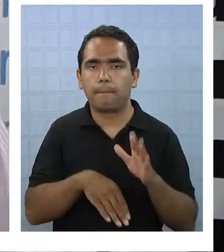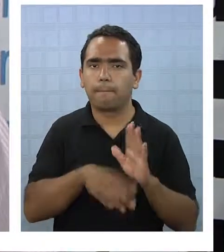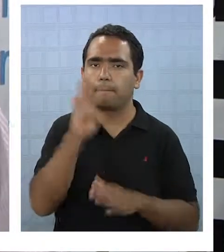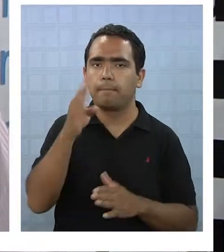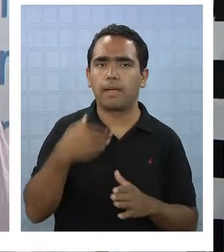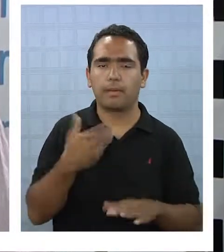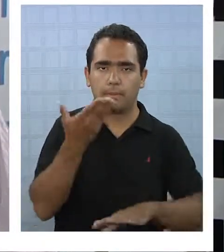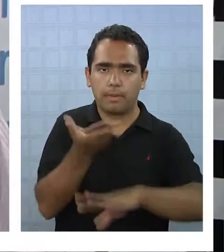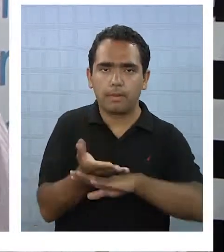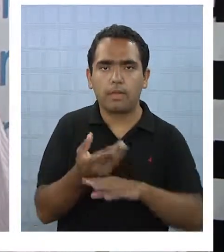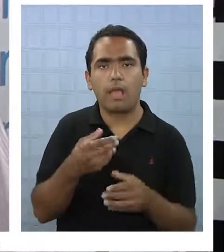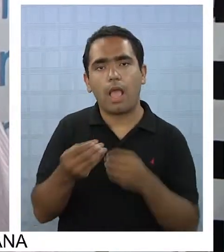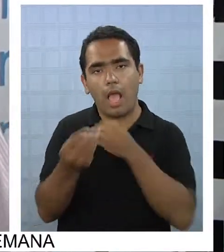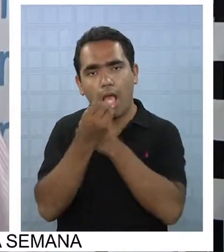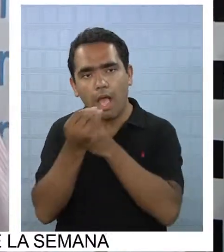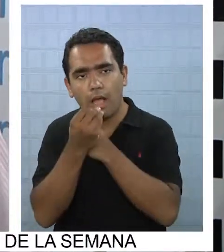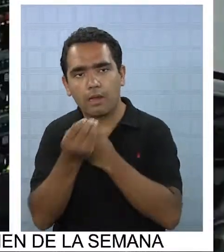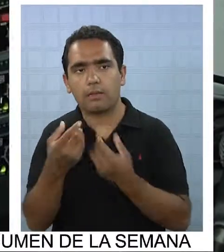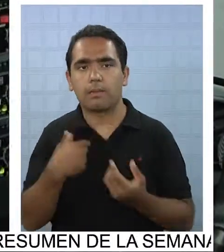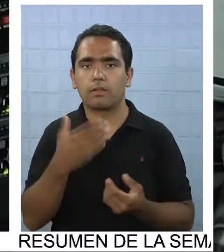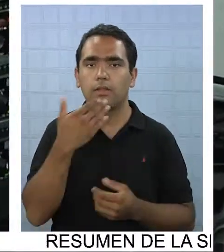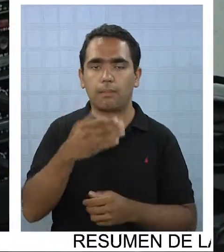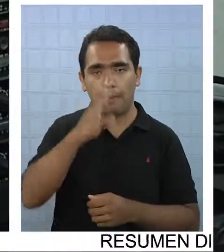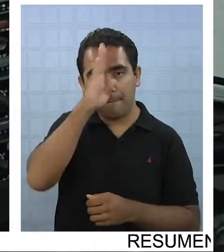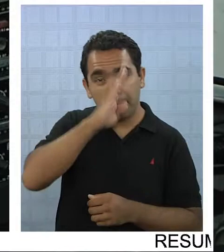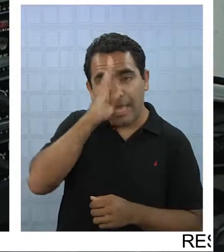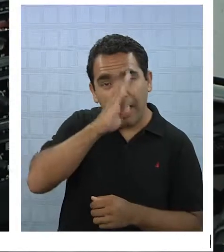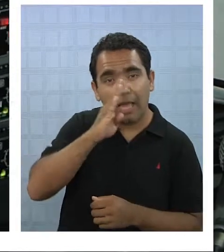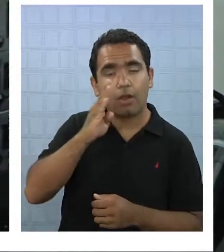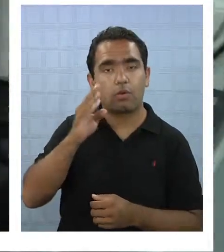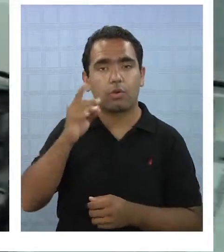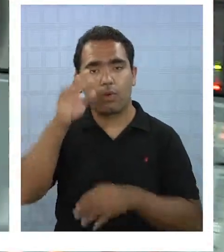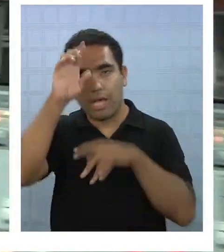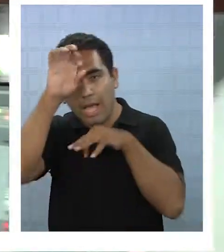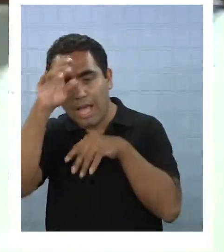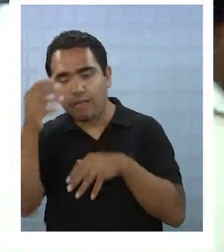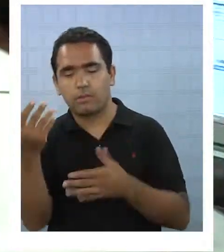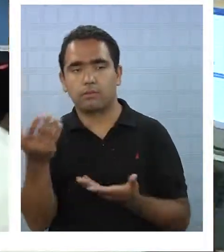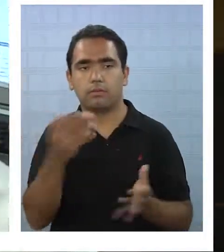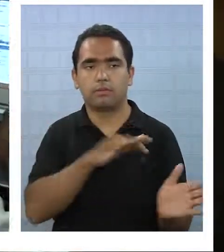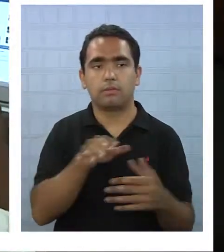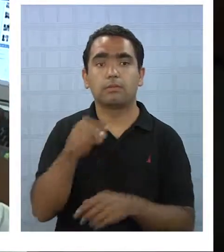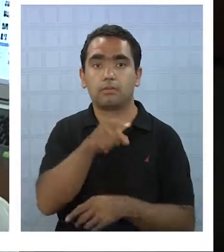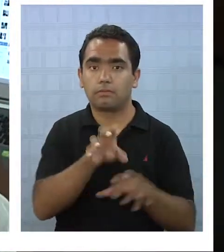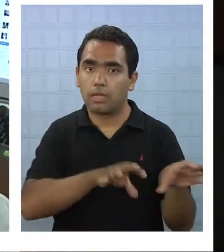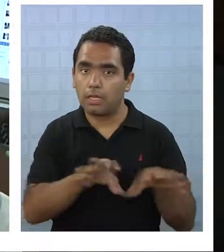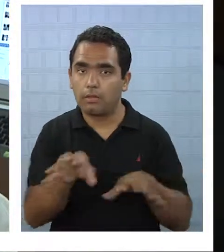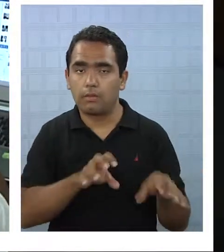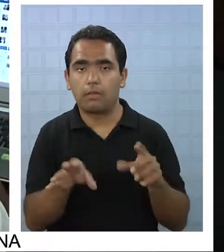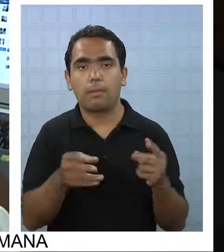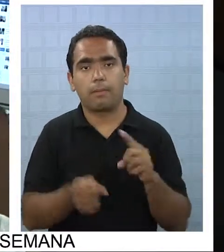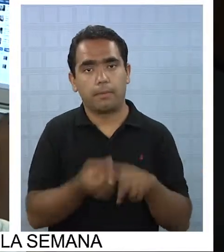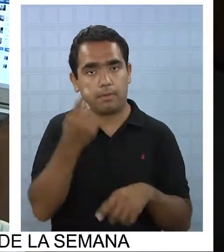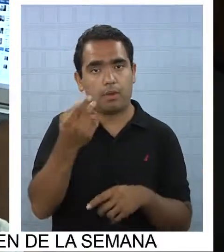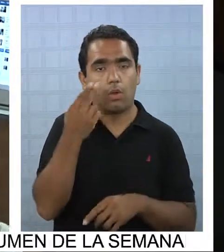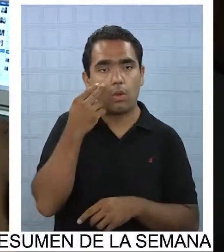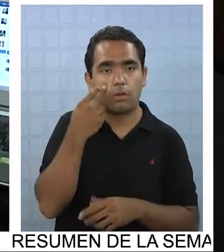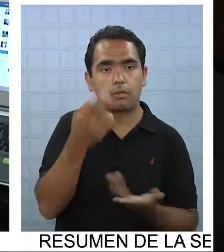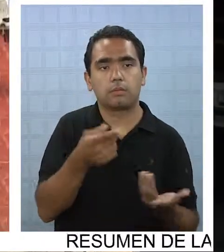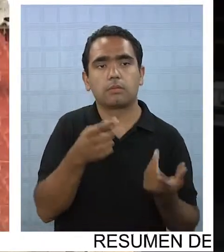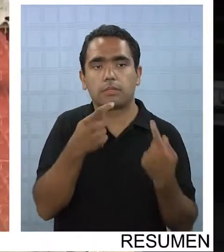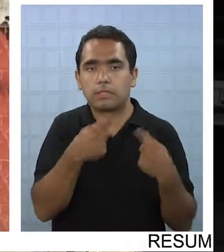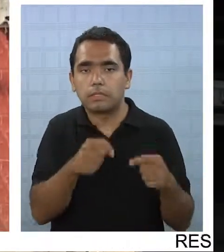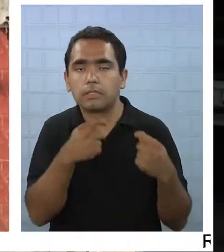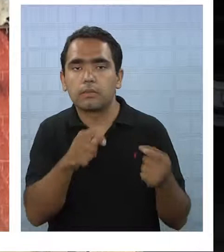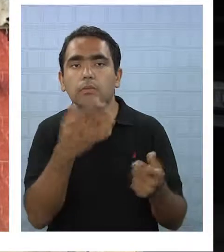medida con alimentos para mascotas para perros y gatos estas son las primeras acciones conocidas y se insiste en agua porque